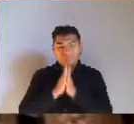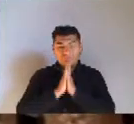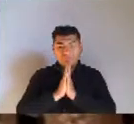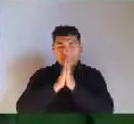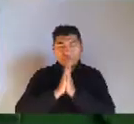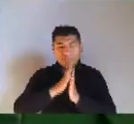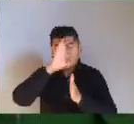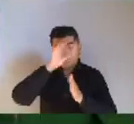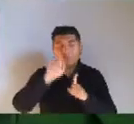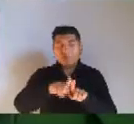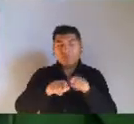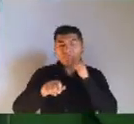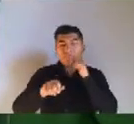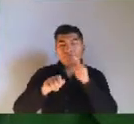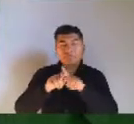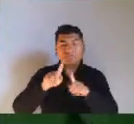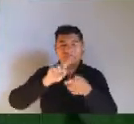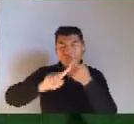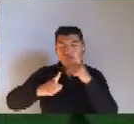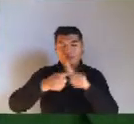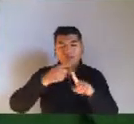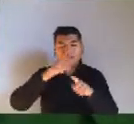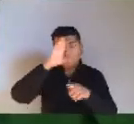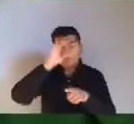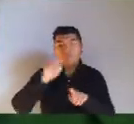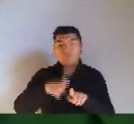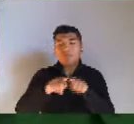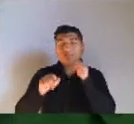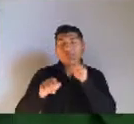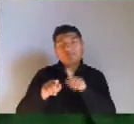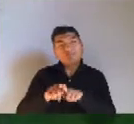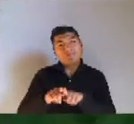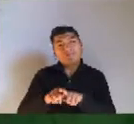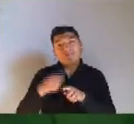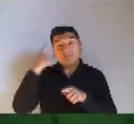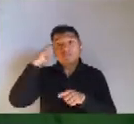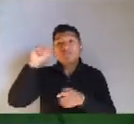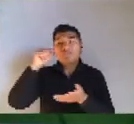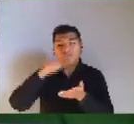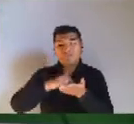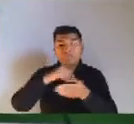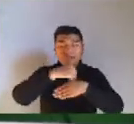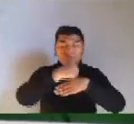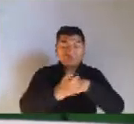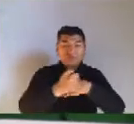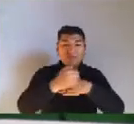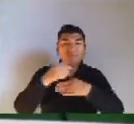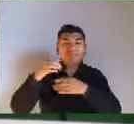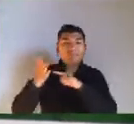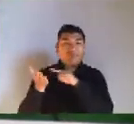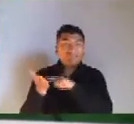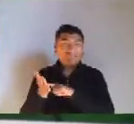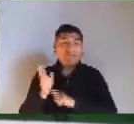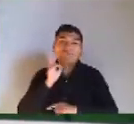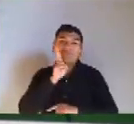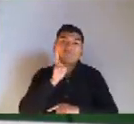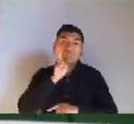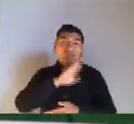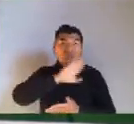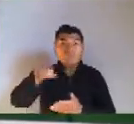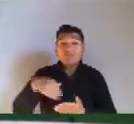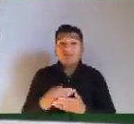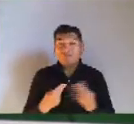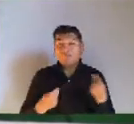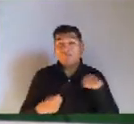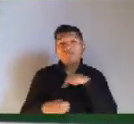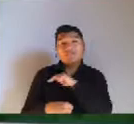Oremos, amigos y amigas, hermanos y hermanas, para que este pan y este vino, que es de todos